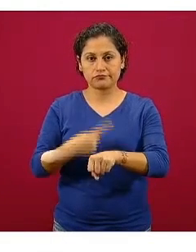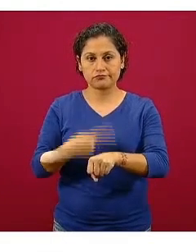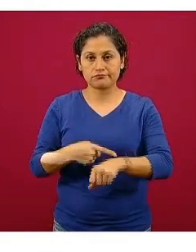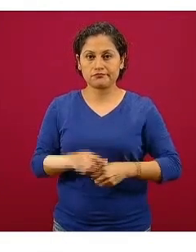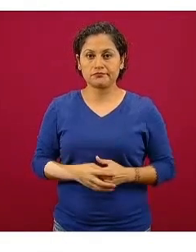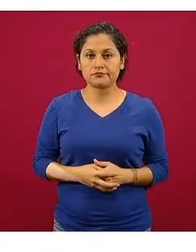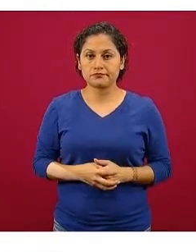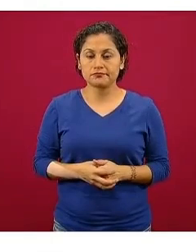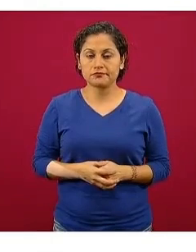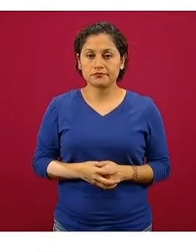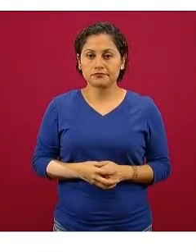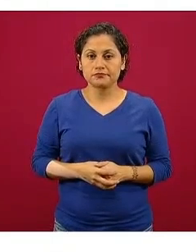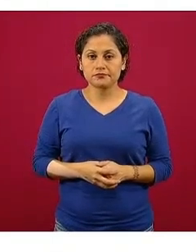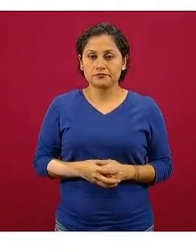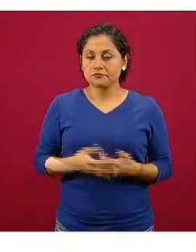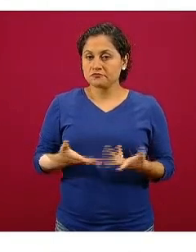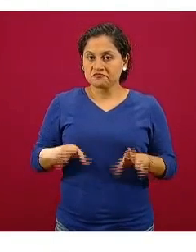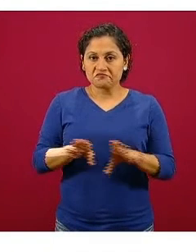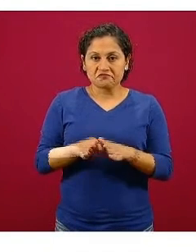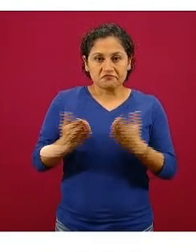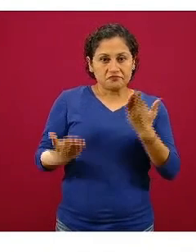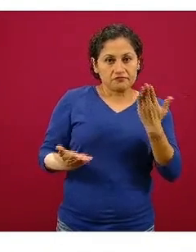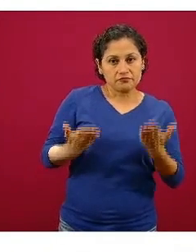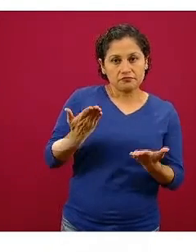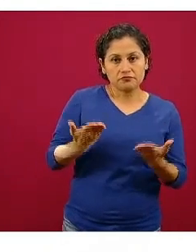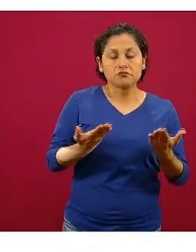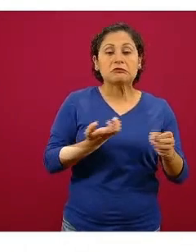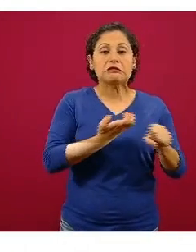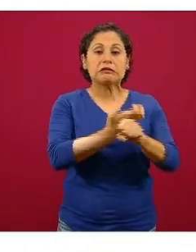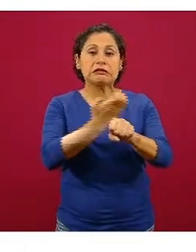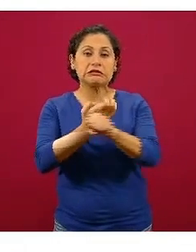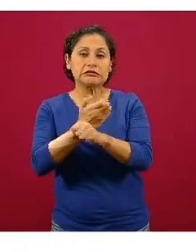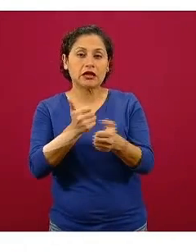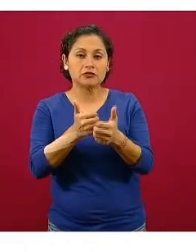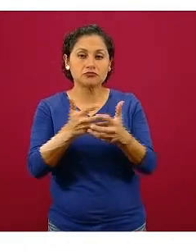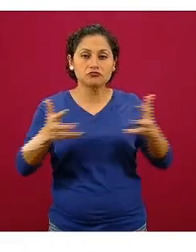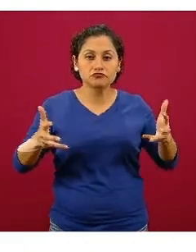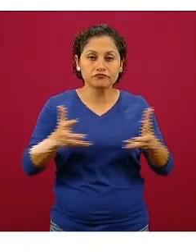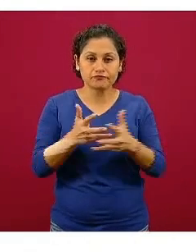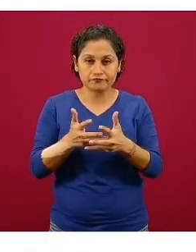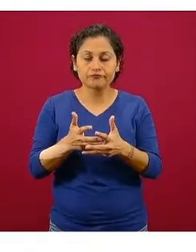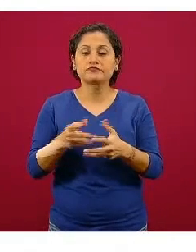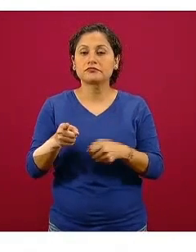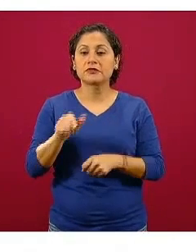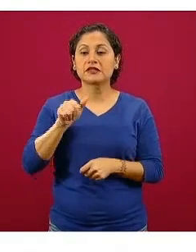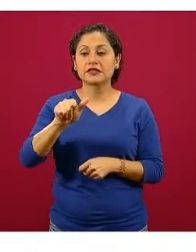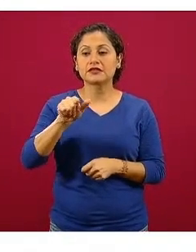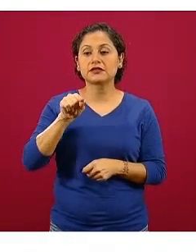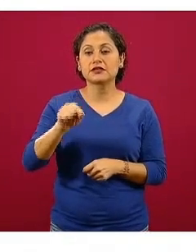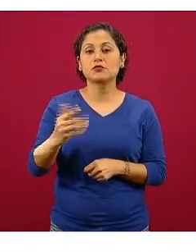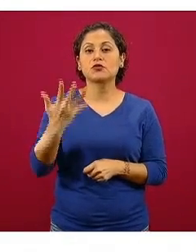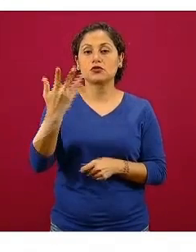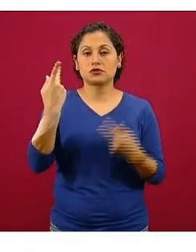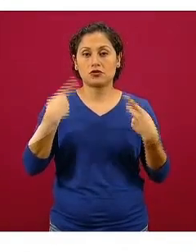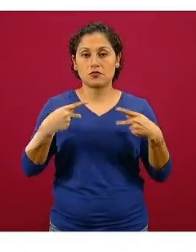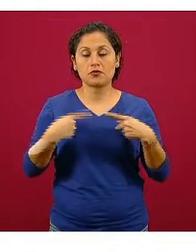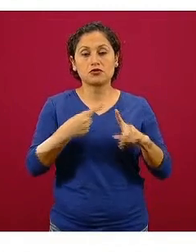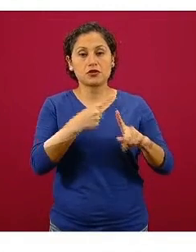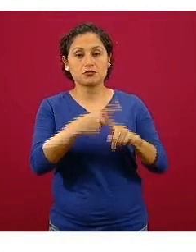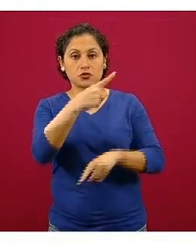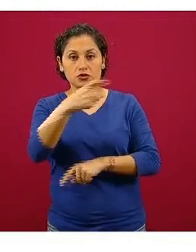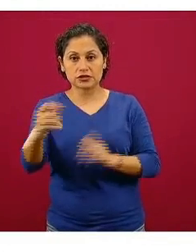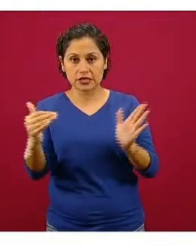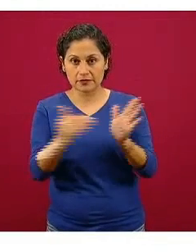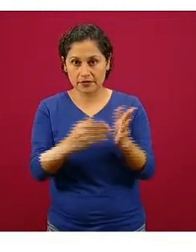La incidencia, para poder comparar poblaciones que tienen tamaños diferentes, 17.5 personas por cada 100.000 habitantes